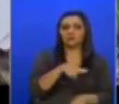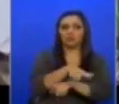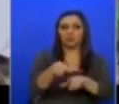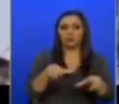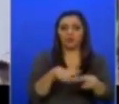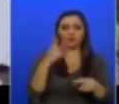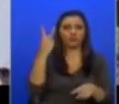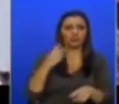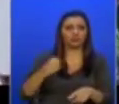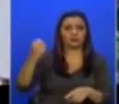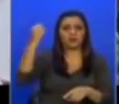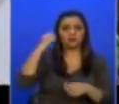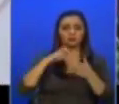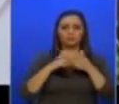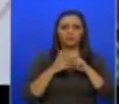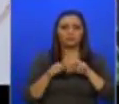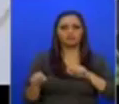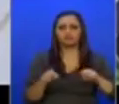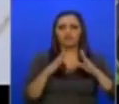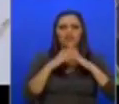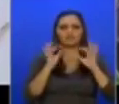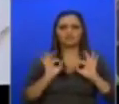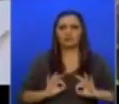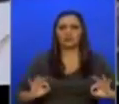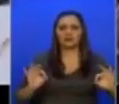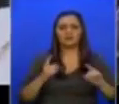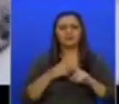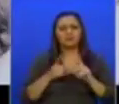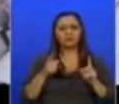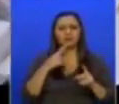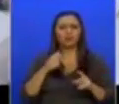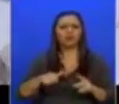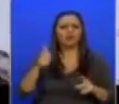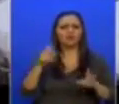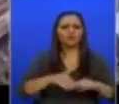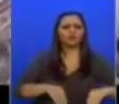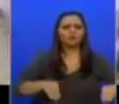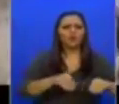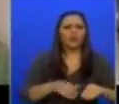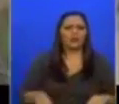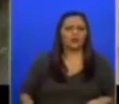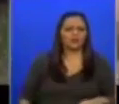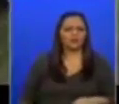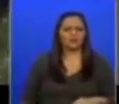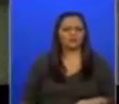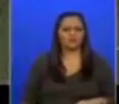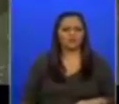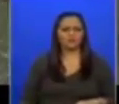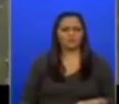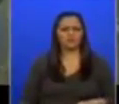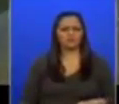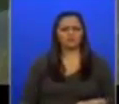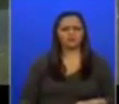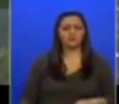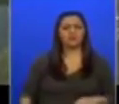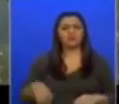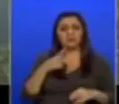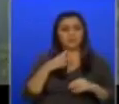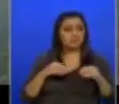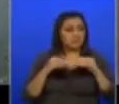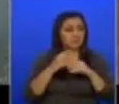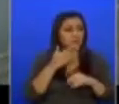rellenado hace unos años ahí no sufrieron ningún daño a las casas. Sí, pero puede ser otra clase de suelo y además que no es lo